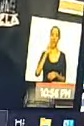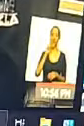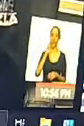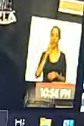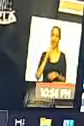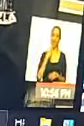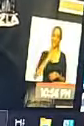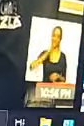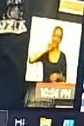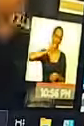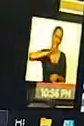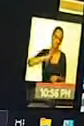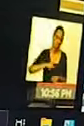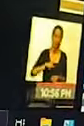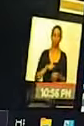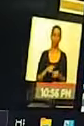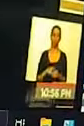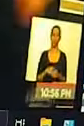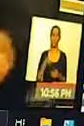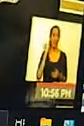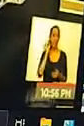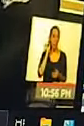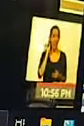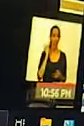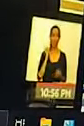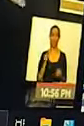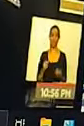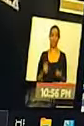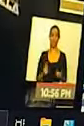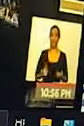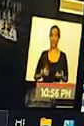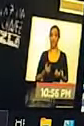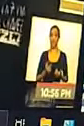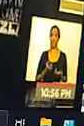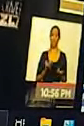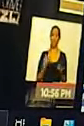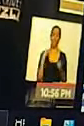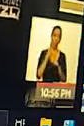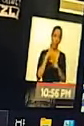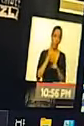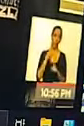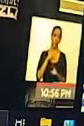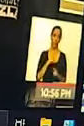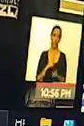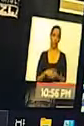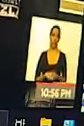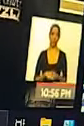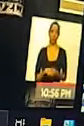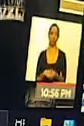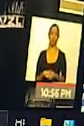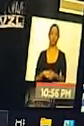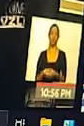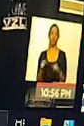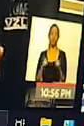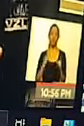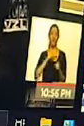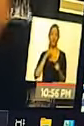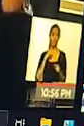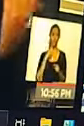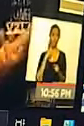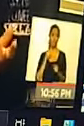ladrón, apátrida. Sale la señora de la esquina caliente y te combaten políticamente. Pero nosotros, por ejemplo, no